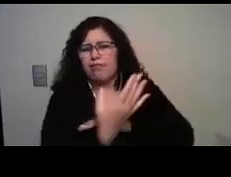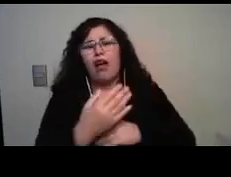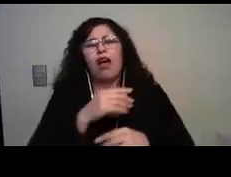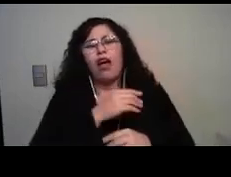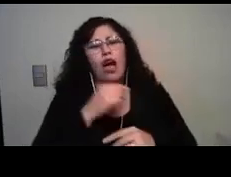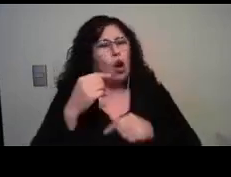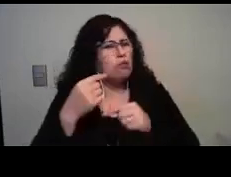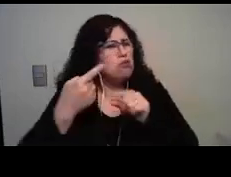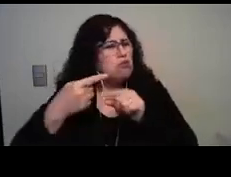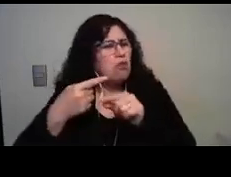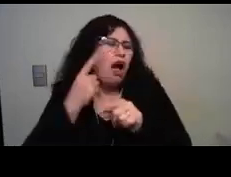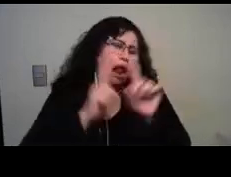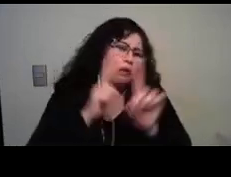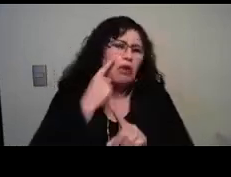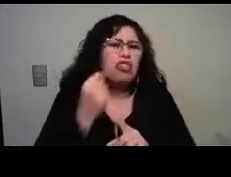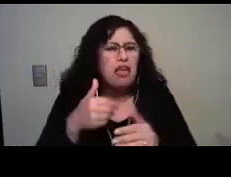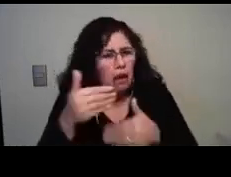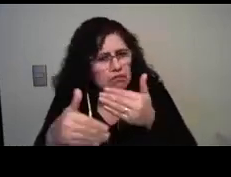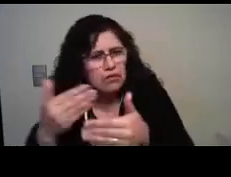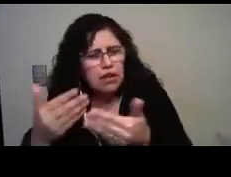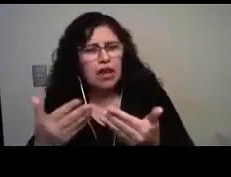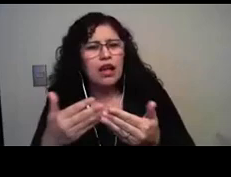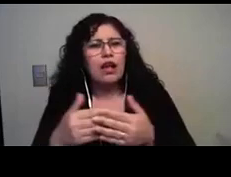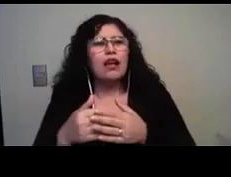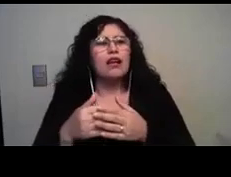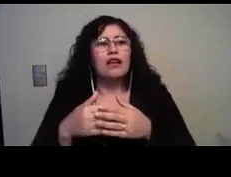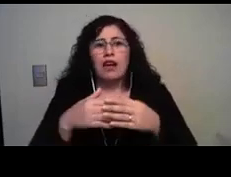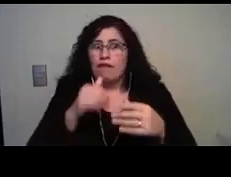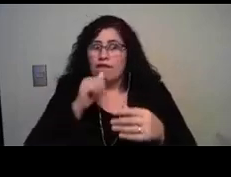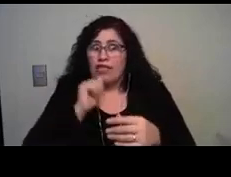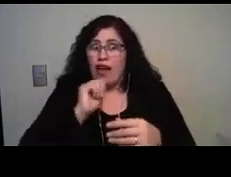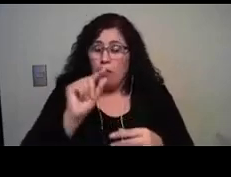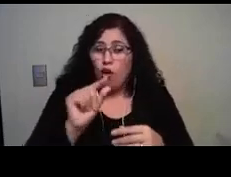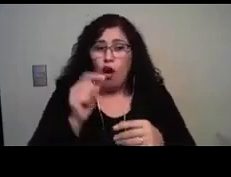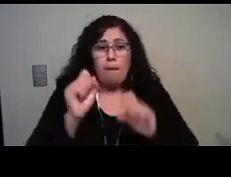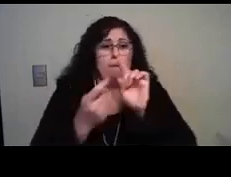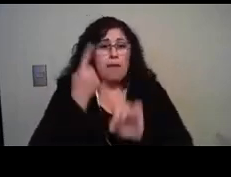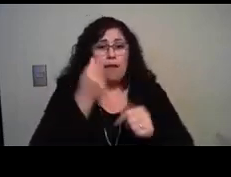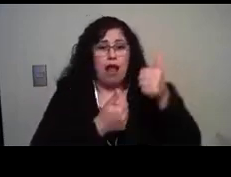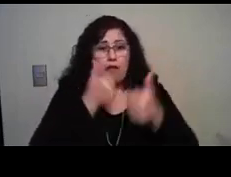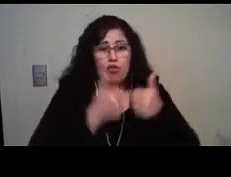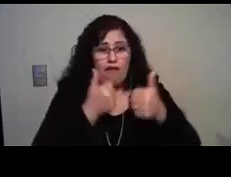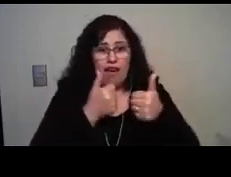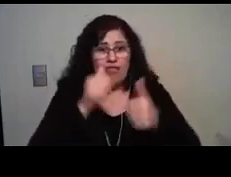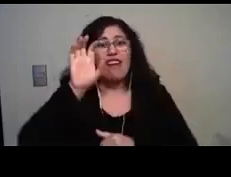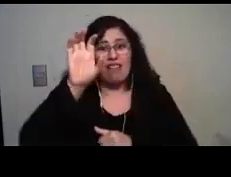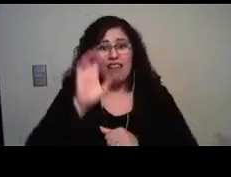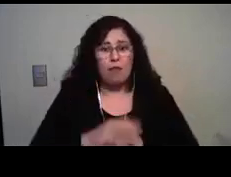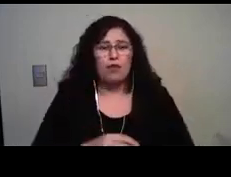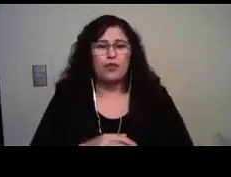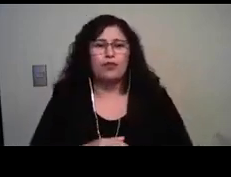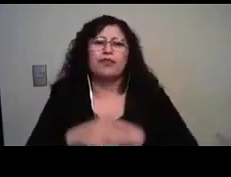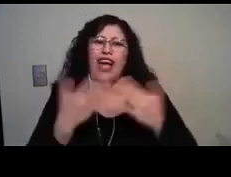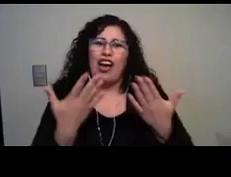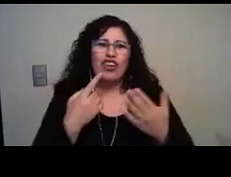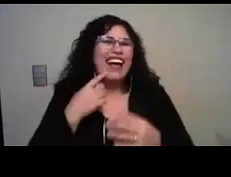días, creo que en un par de semanitas más, ya corresponde la primera evaluación de esta asignatura, ¿ok? Lo que voy a hacer a continuación